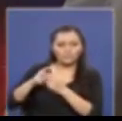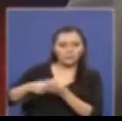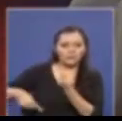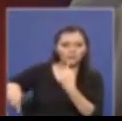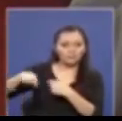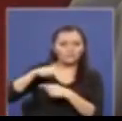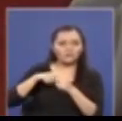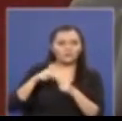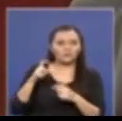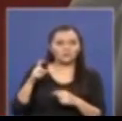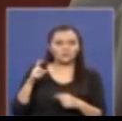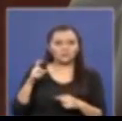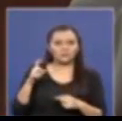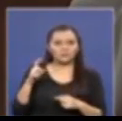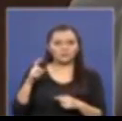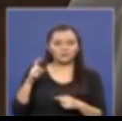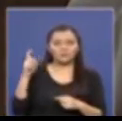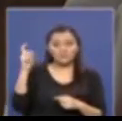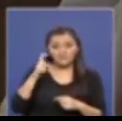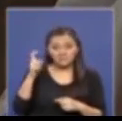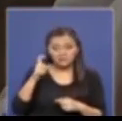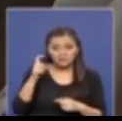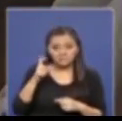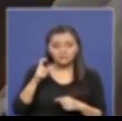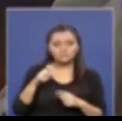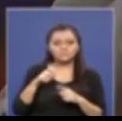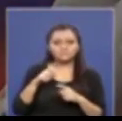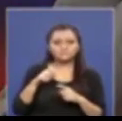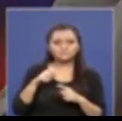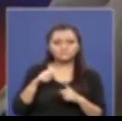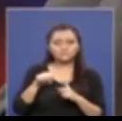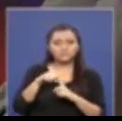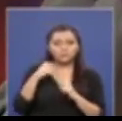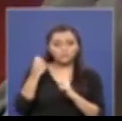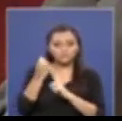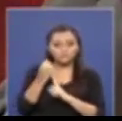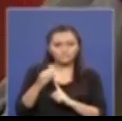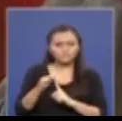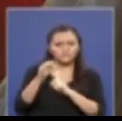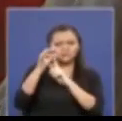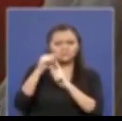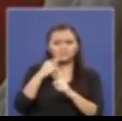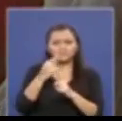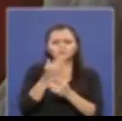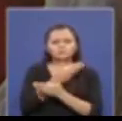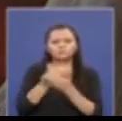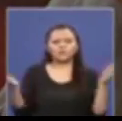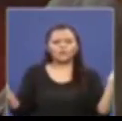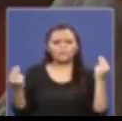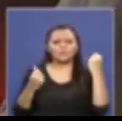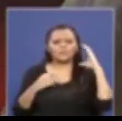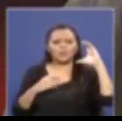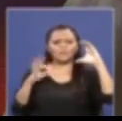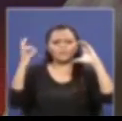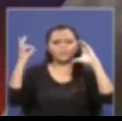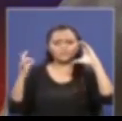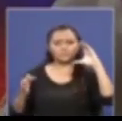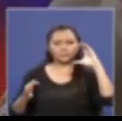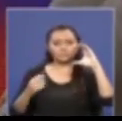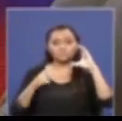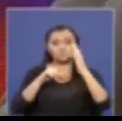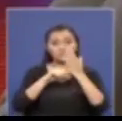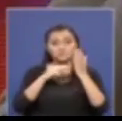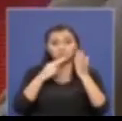hablan, requieren como condición fundamental que haya superávit fiscal. Ah, pero entonces sí hay déficit, es